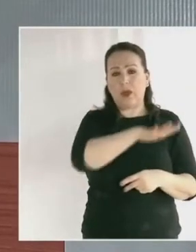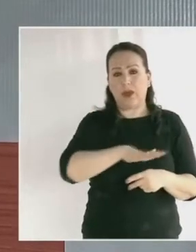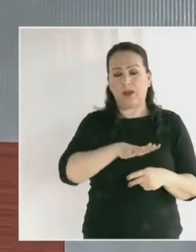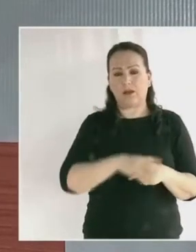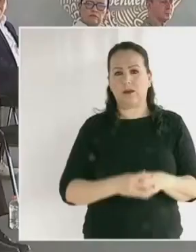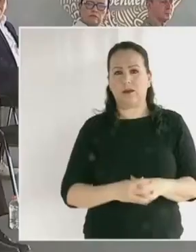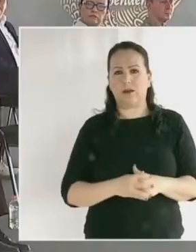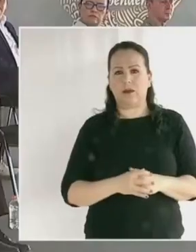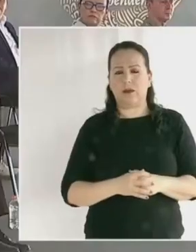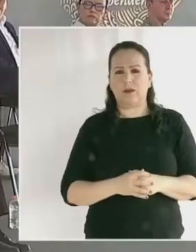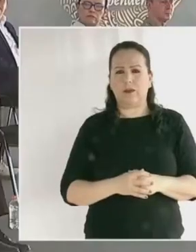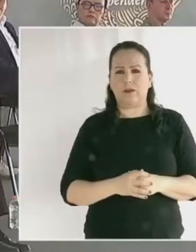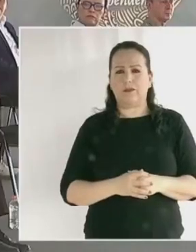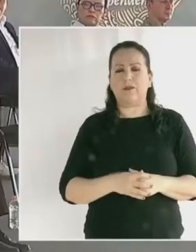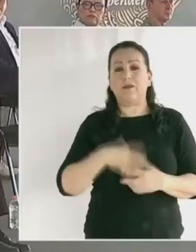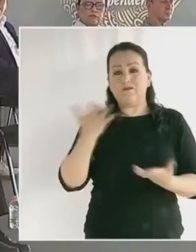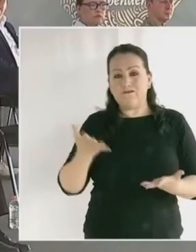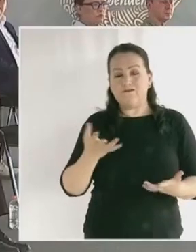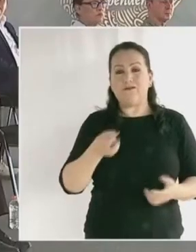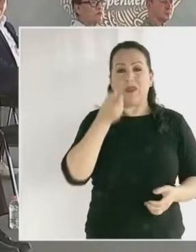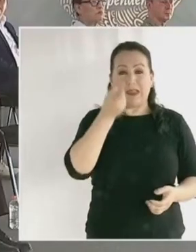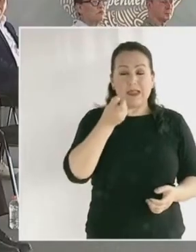Es cosa de pensar